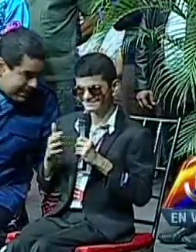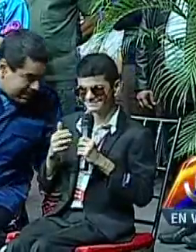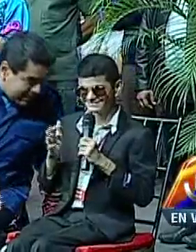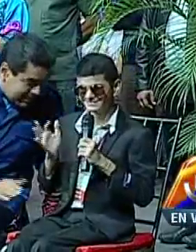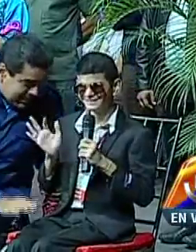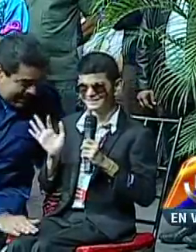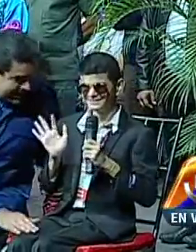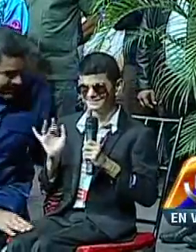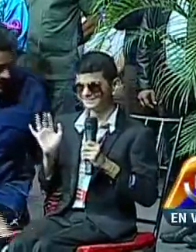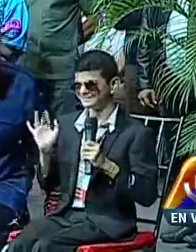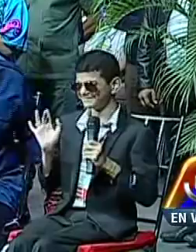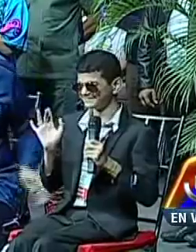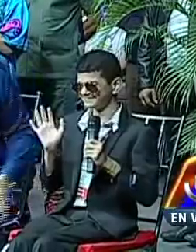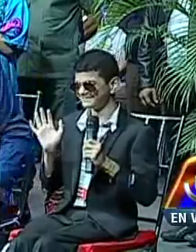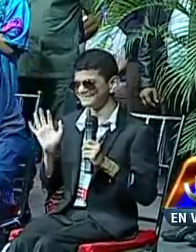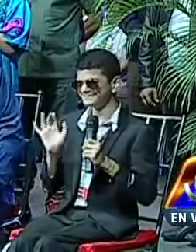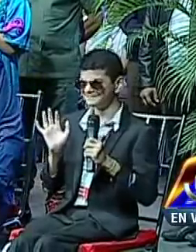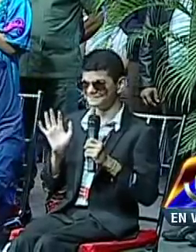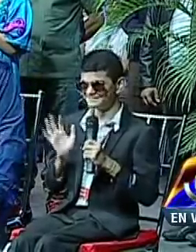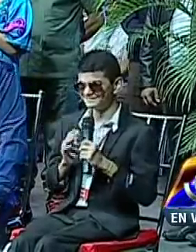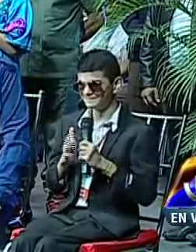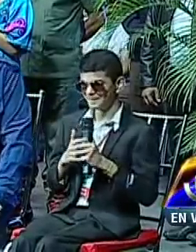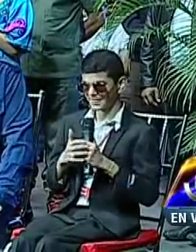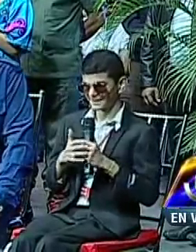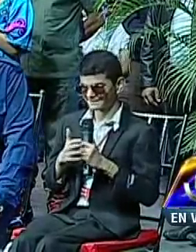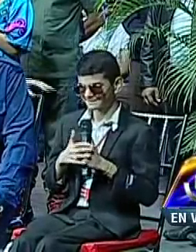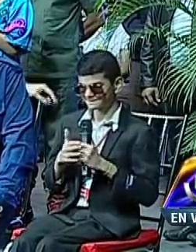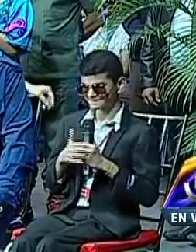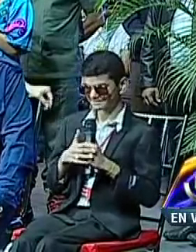Cantando más bonito que nunca.